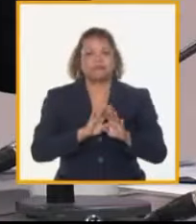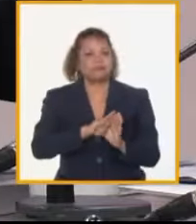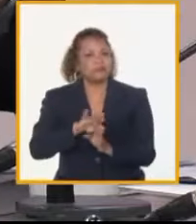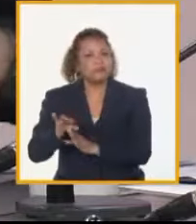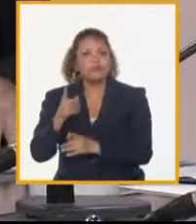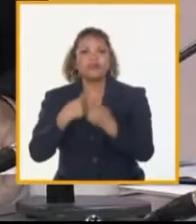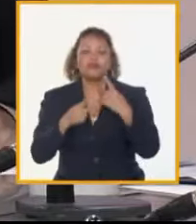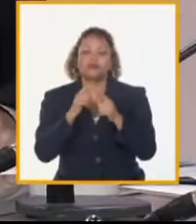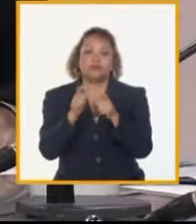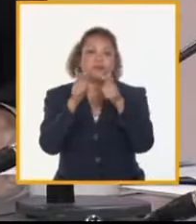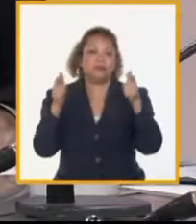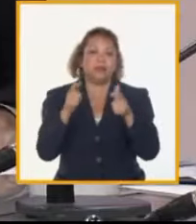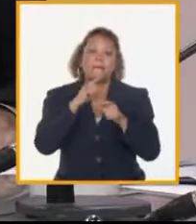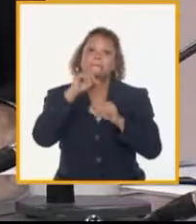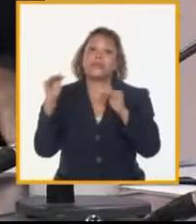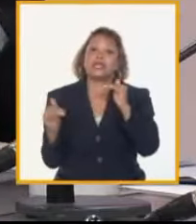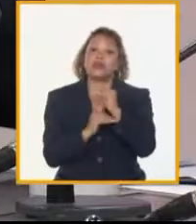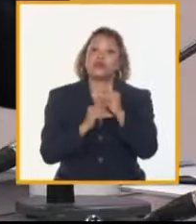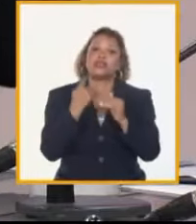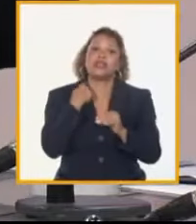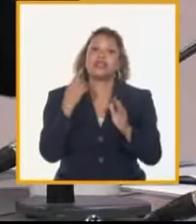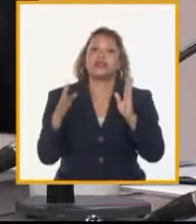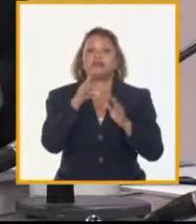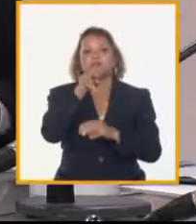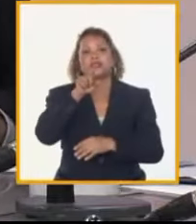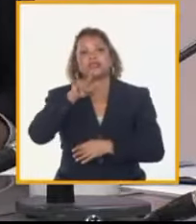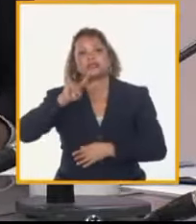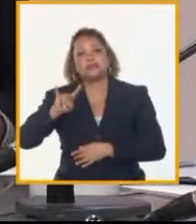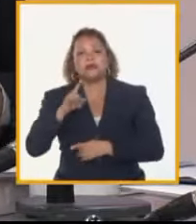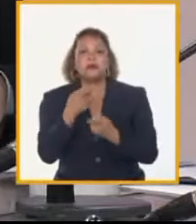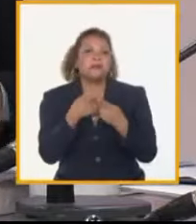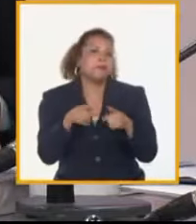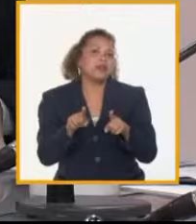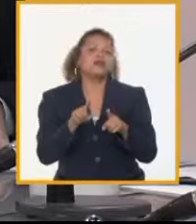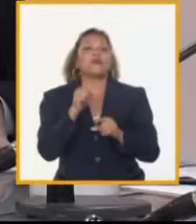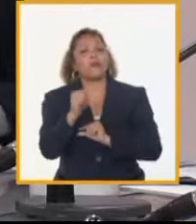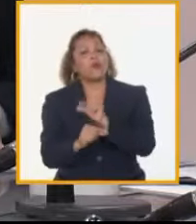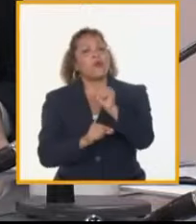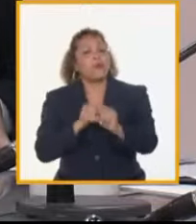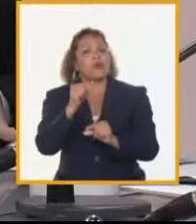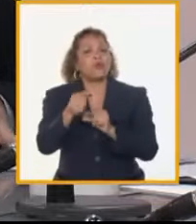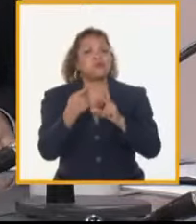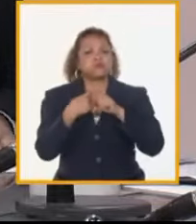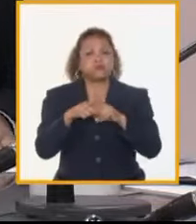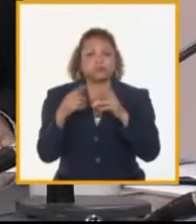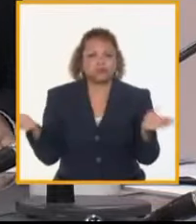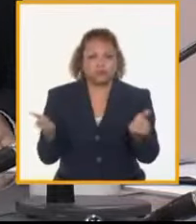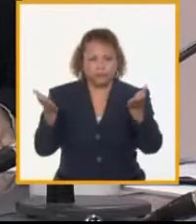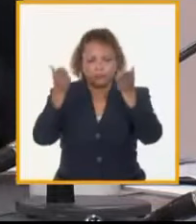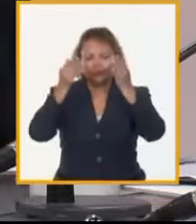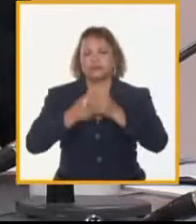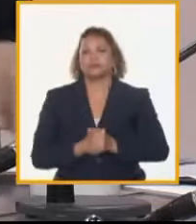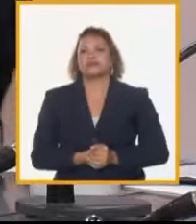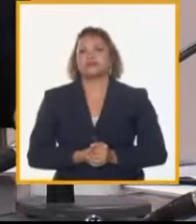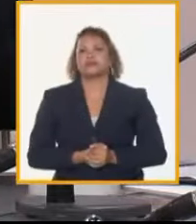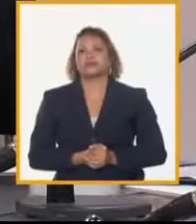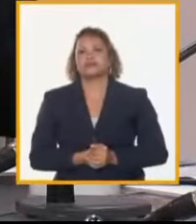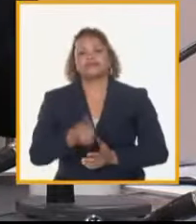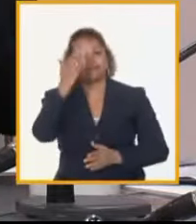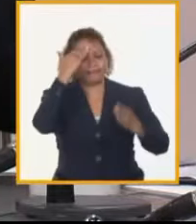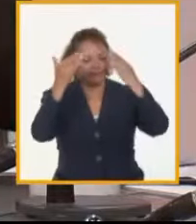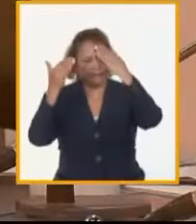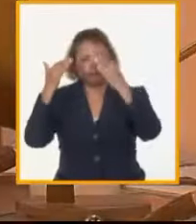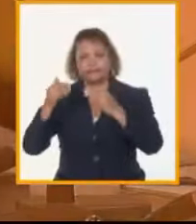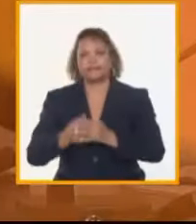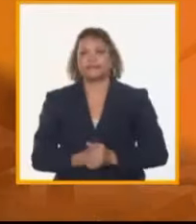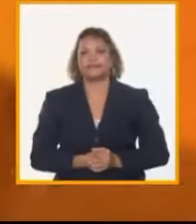significativa, mucho menor que la que había en el 2019, pero que va en proceso de recuperación aún en estas circunstancias. Gracias, Edil.